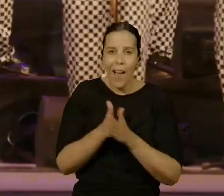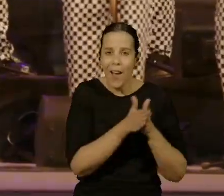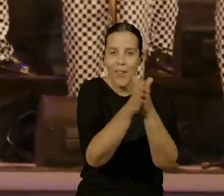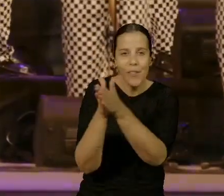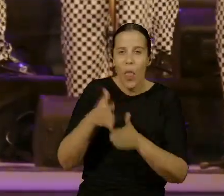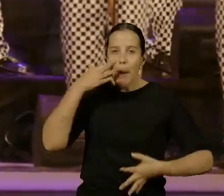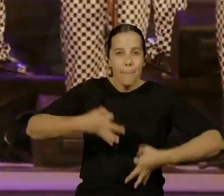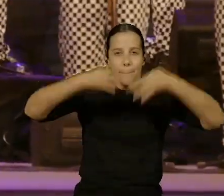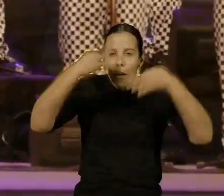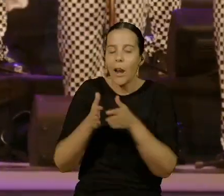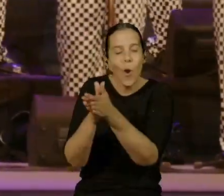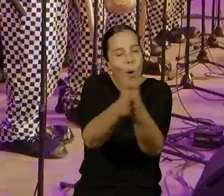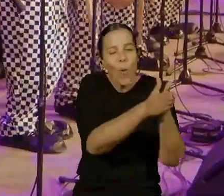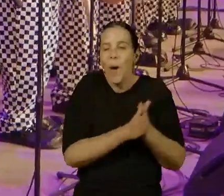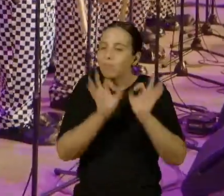verdadero compañerismo.